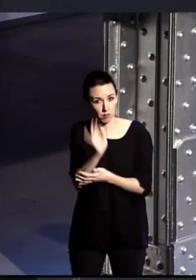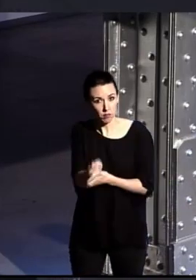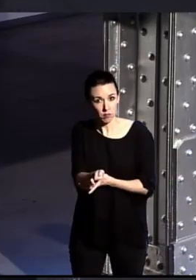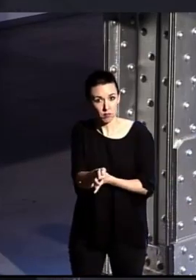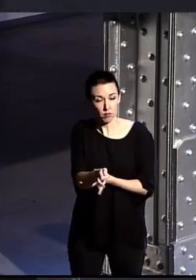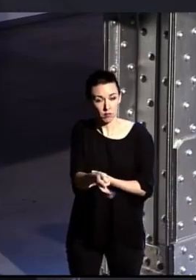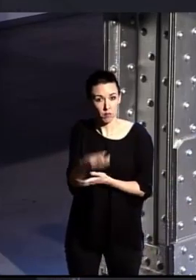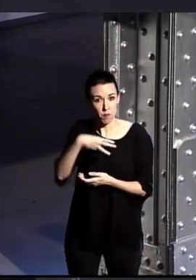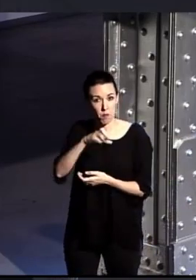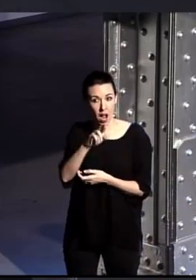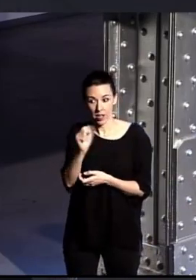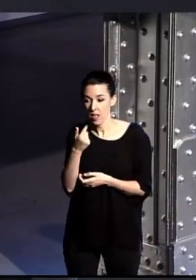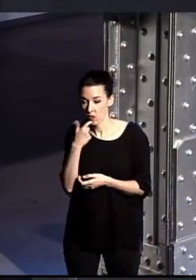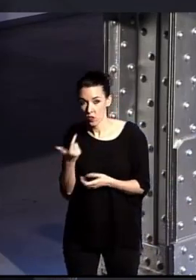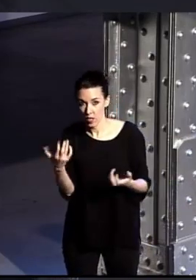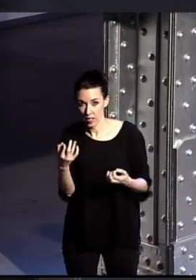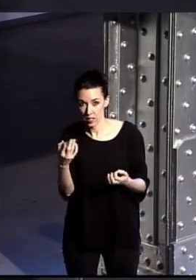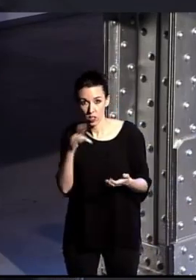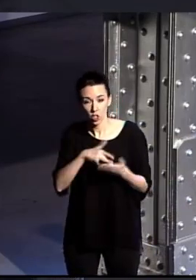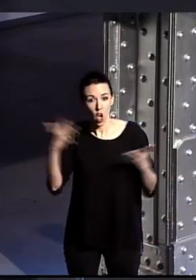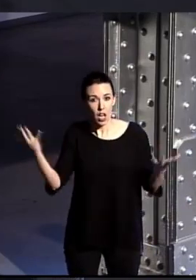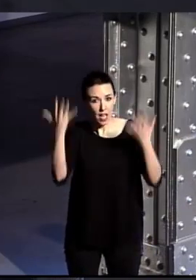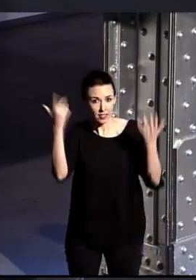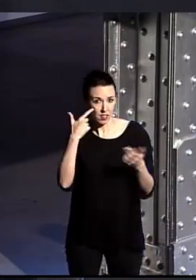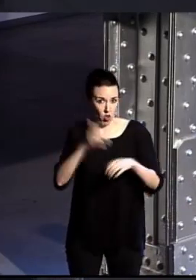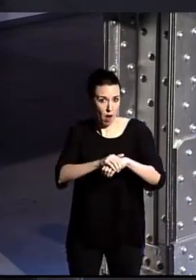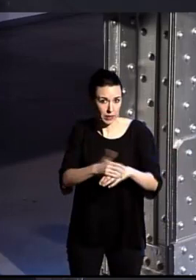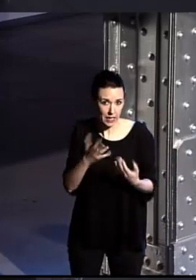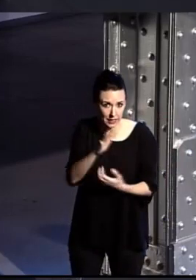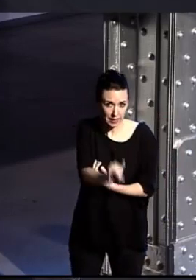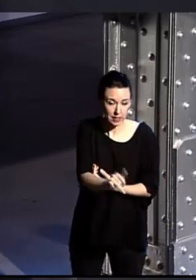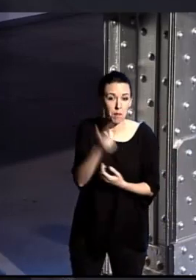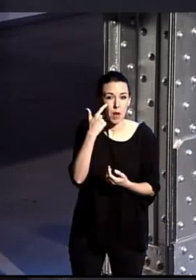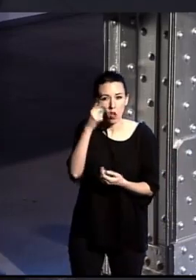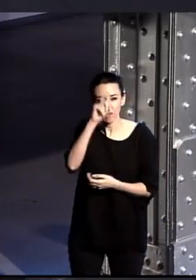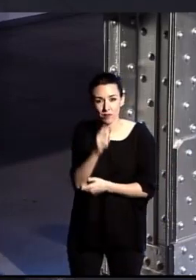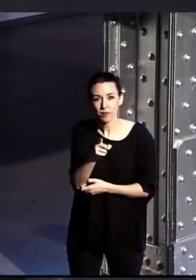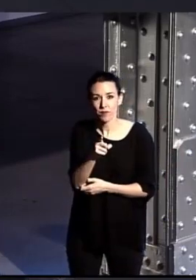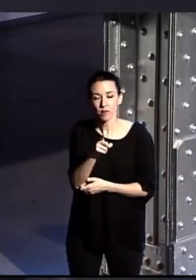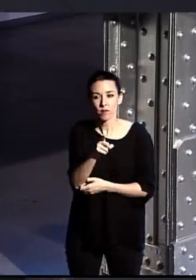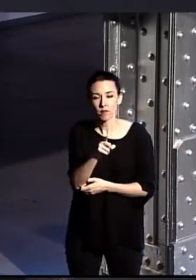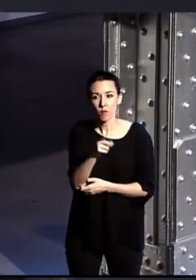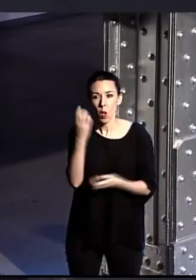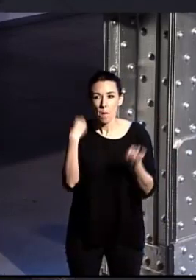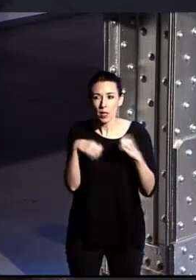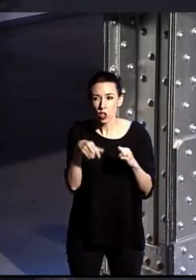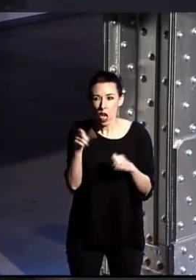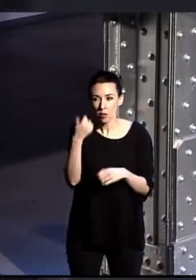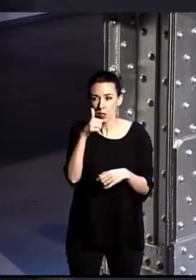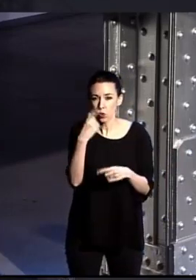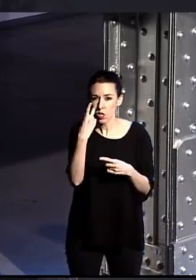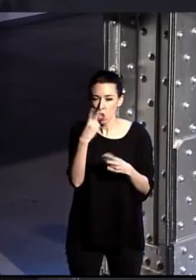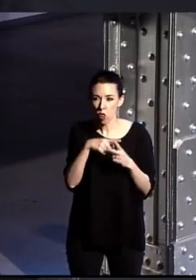que dice María de la exaltación de la amistad, pero yo recuerdo los personajes masculinos de Verne.